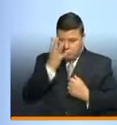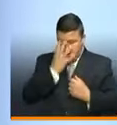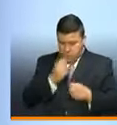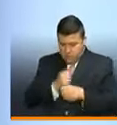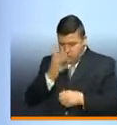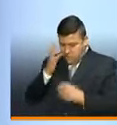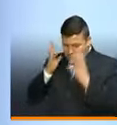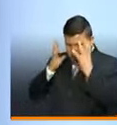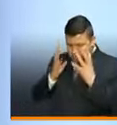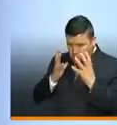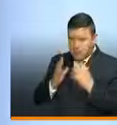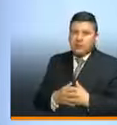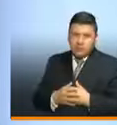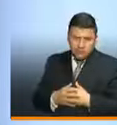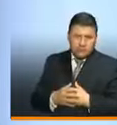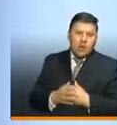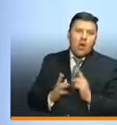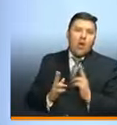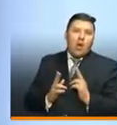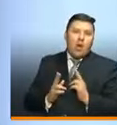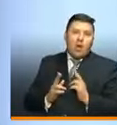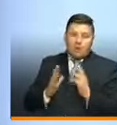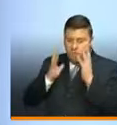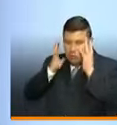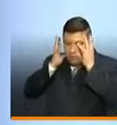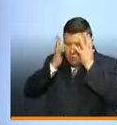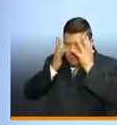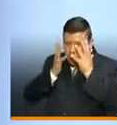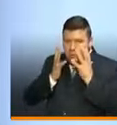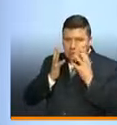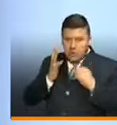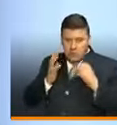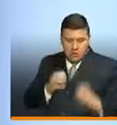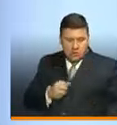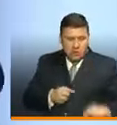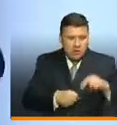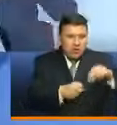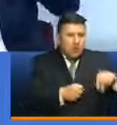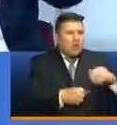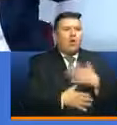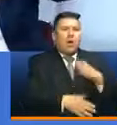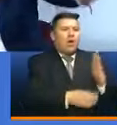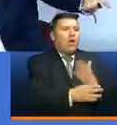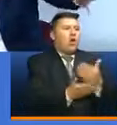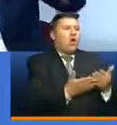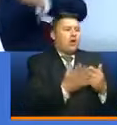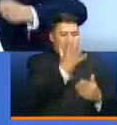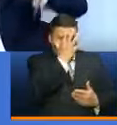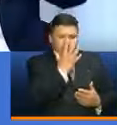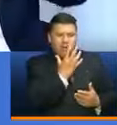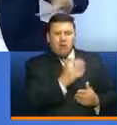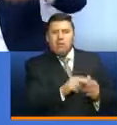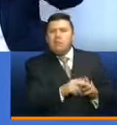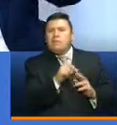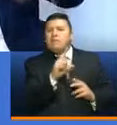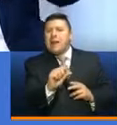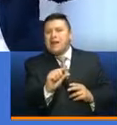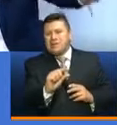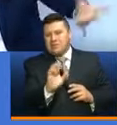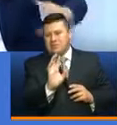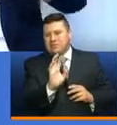sus trabajadores, con tal de que la careta que va a comprar un ciudadano del común en una, digamos,